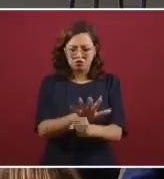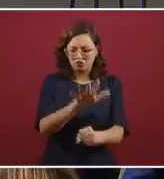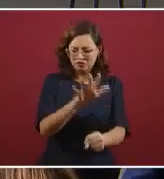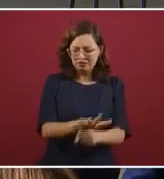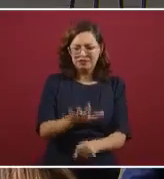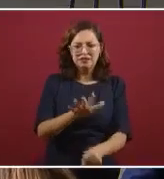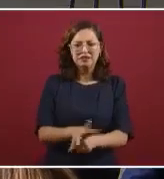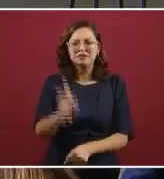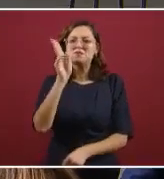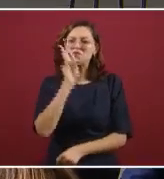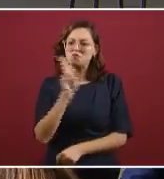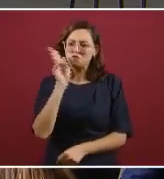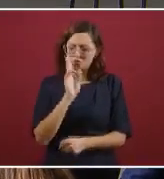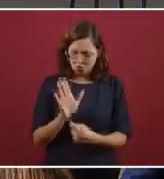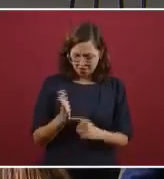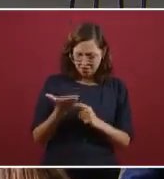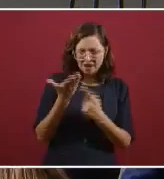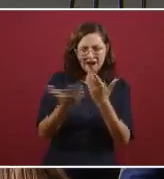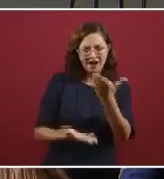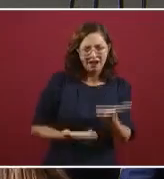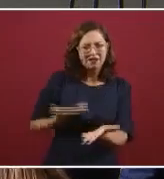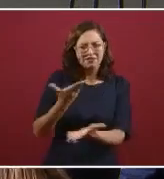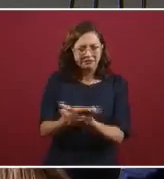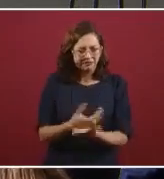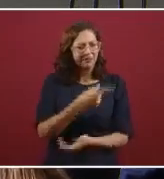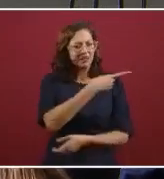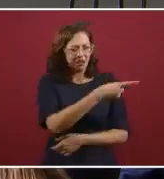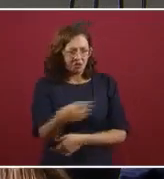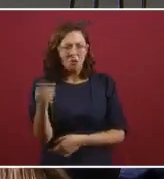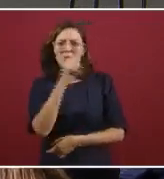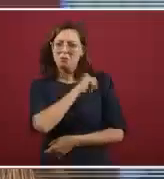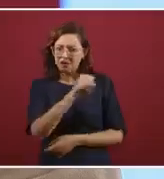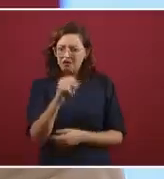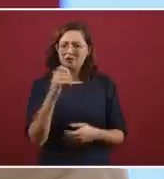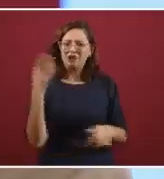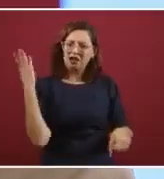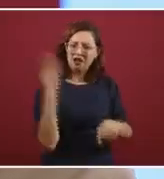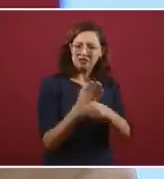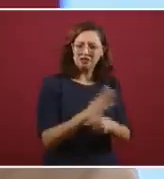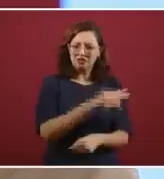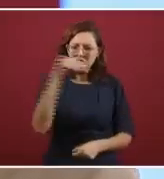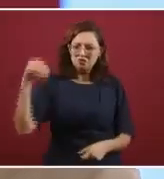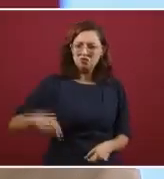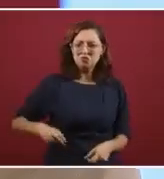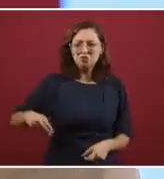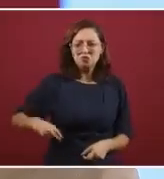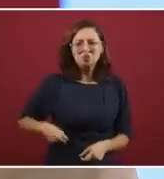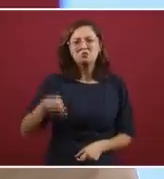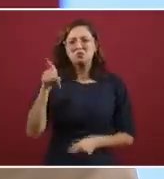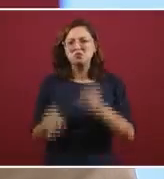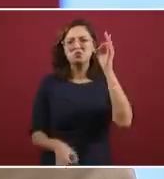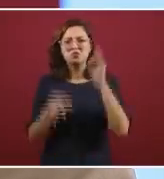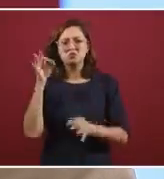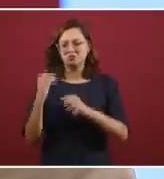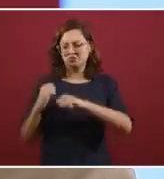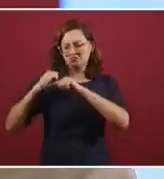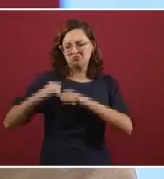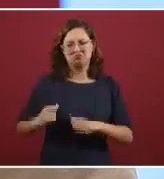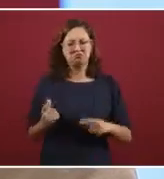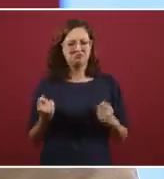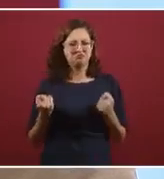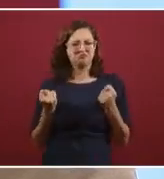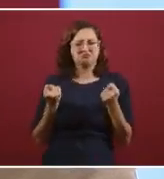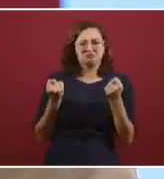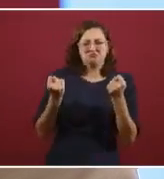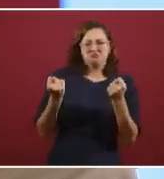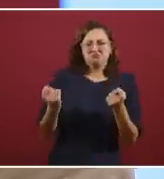para afincar y deslindar responsabilidades por los delitos cometidos, la actuación indebida de la autoridad judicial ha generado condiciones para